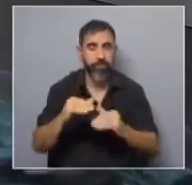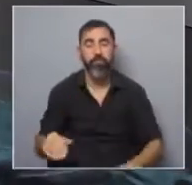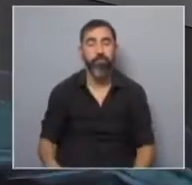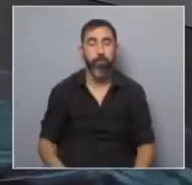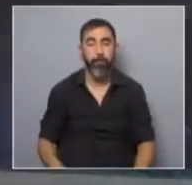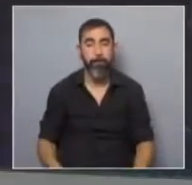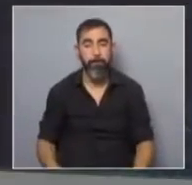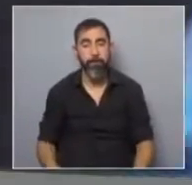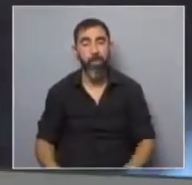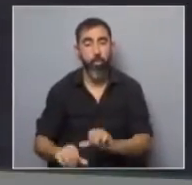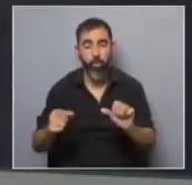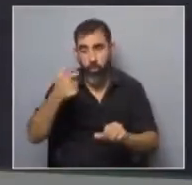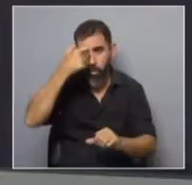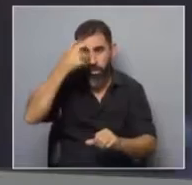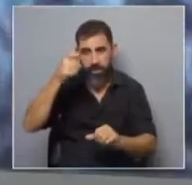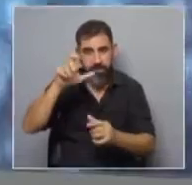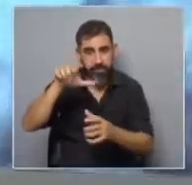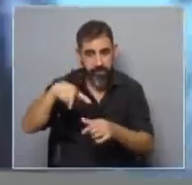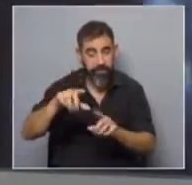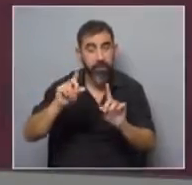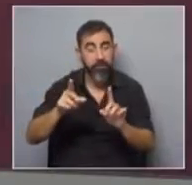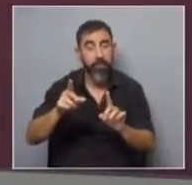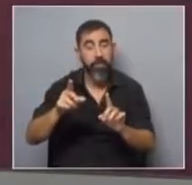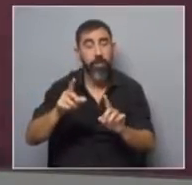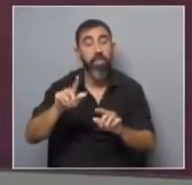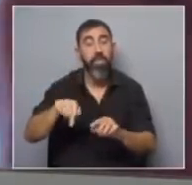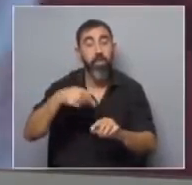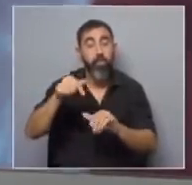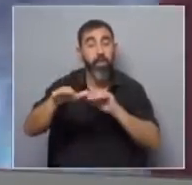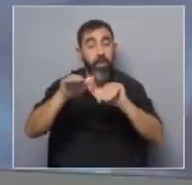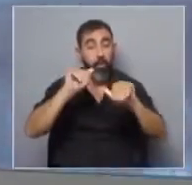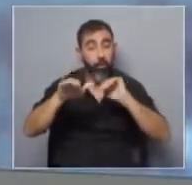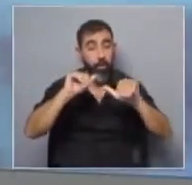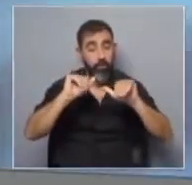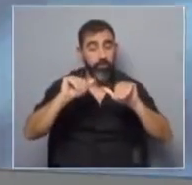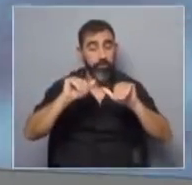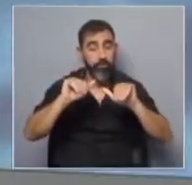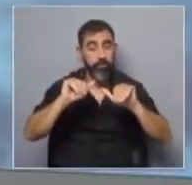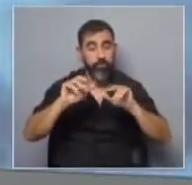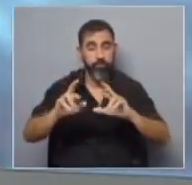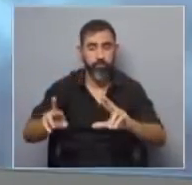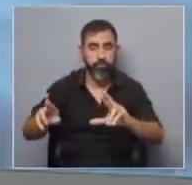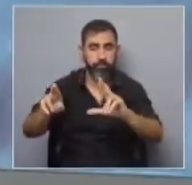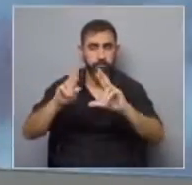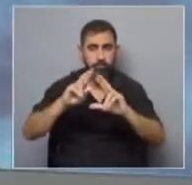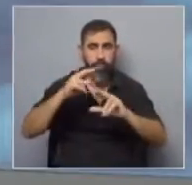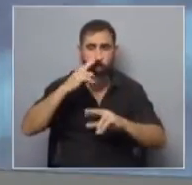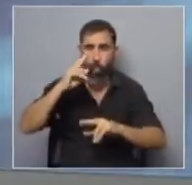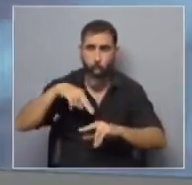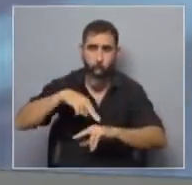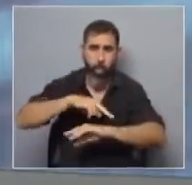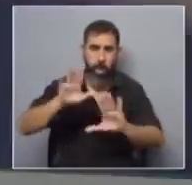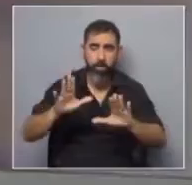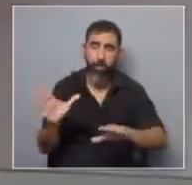protagonistas, lo hicimos de la Academia de Ciencias, pero recibimos después de la convocatoria una respuesta unánime